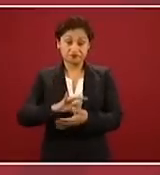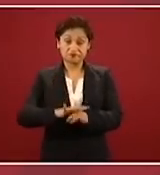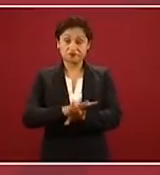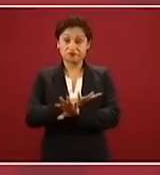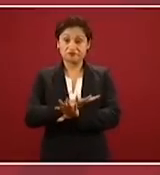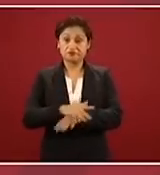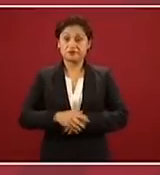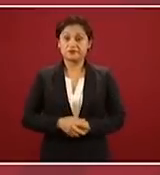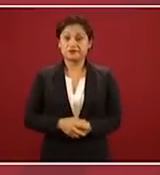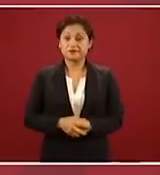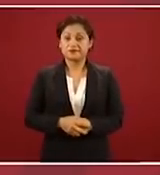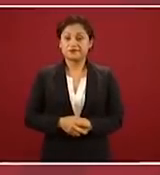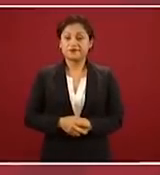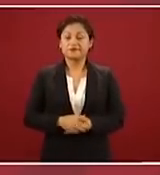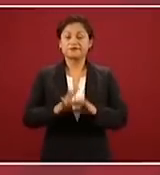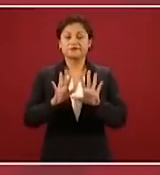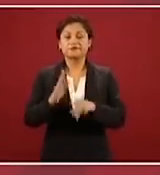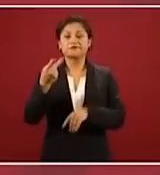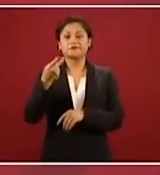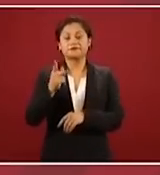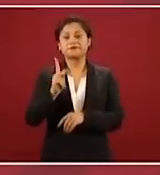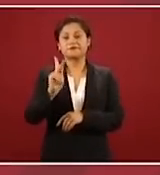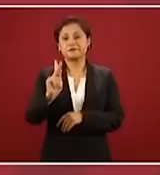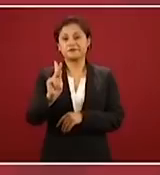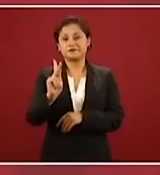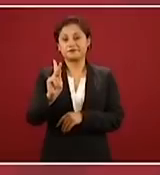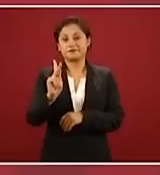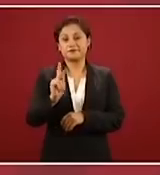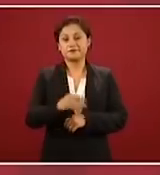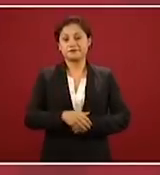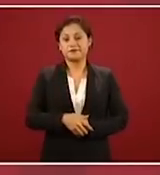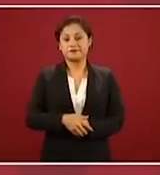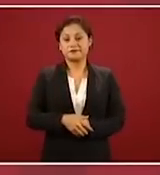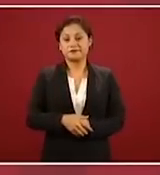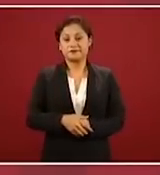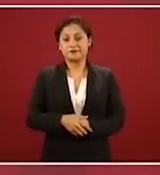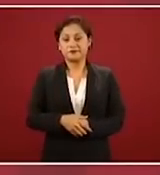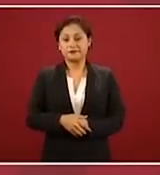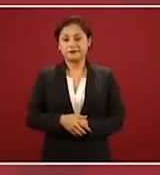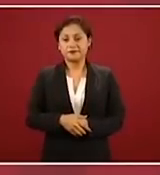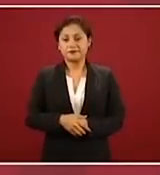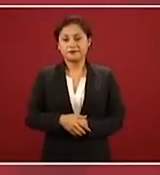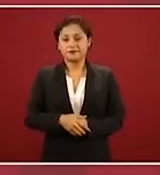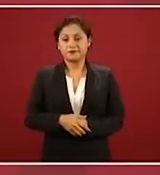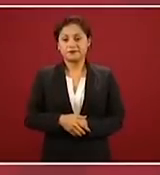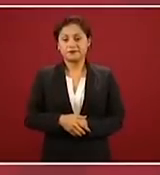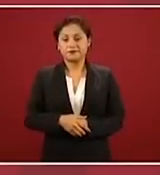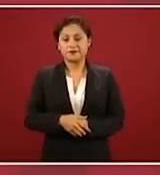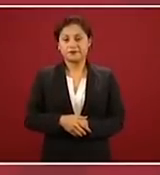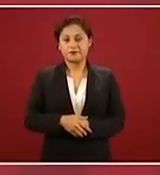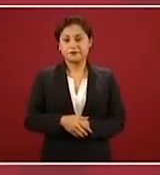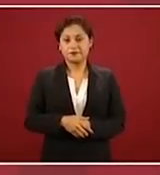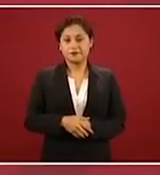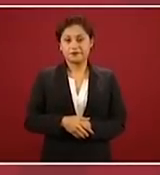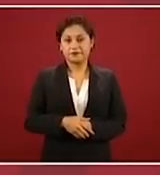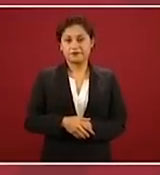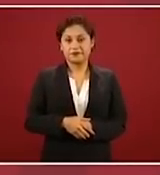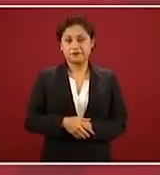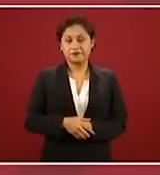porque en realidad lo que son pues son